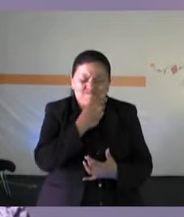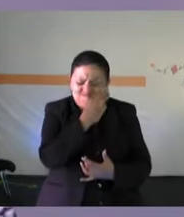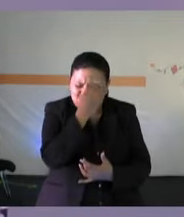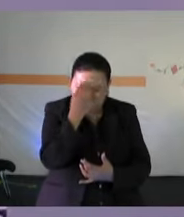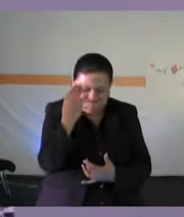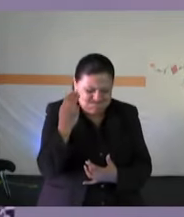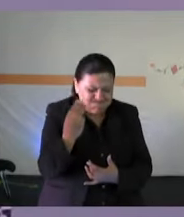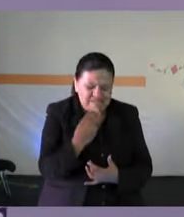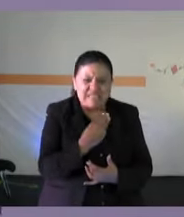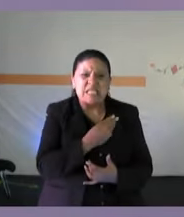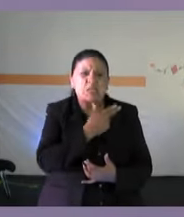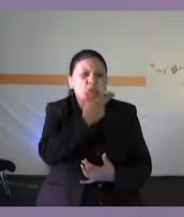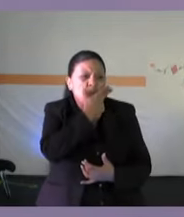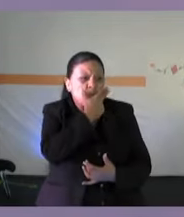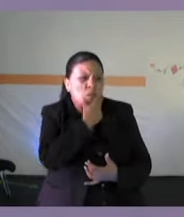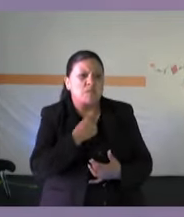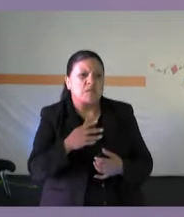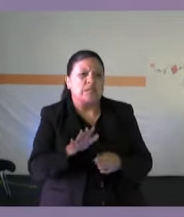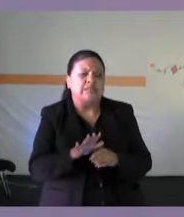por mi edad